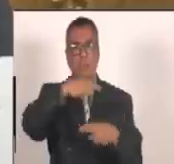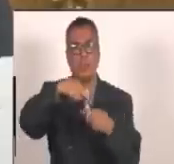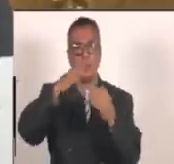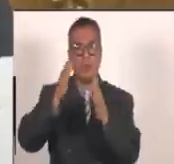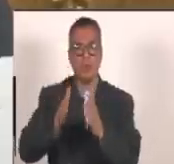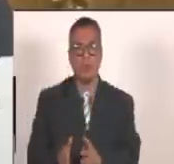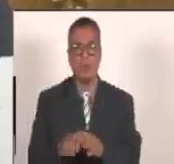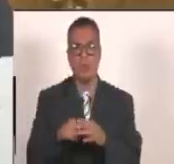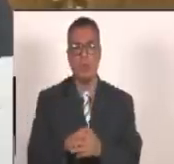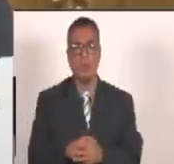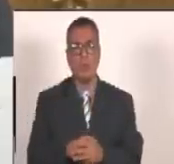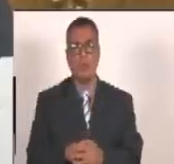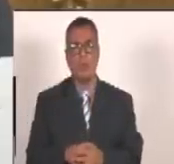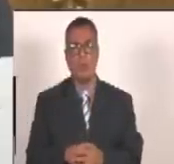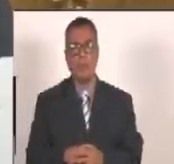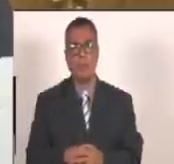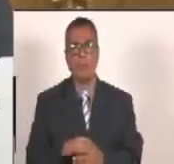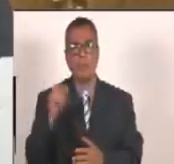revolucionario.